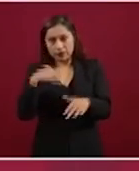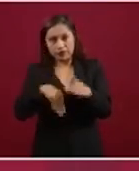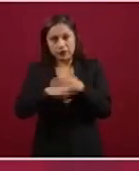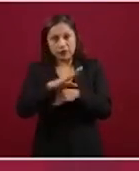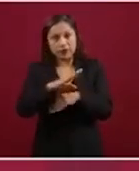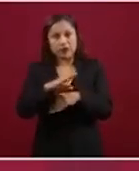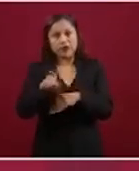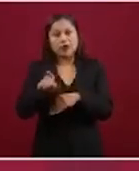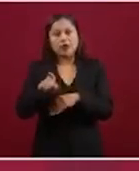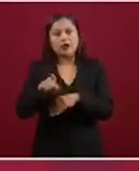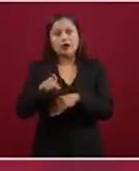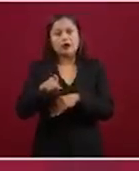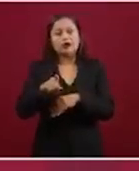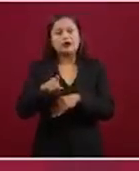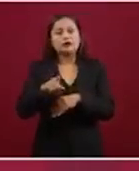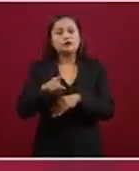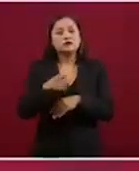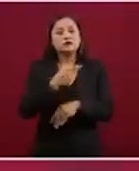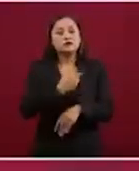a veces que les tienen que dar